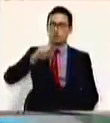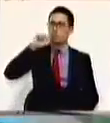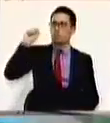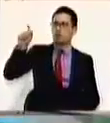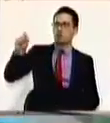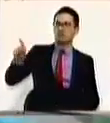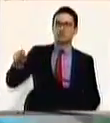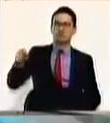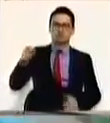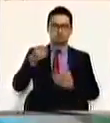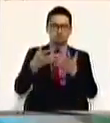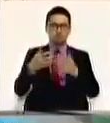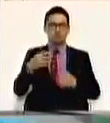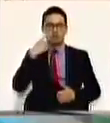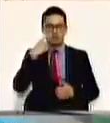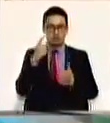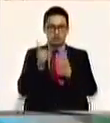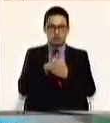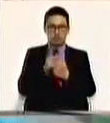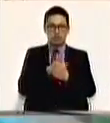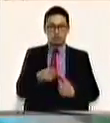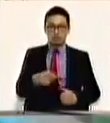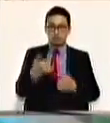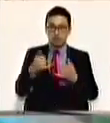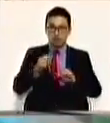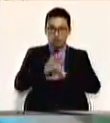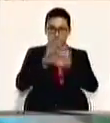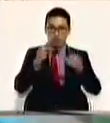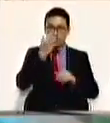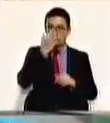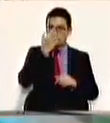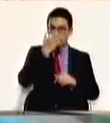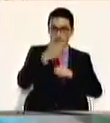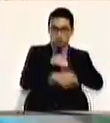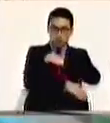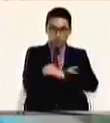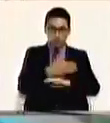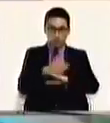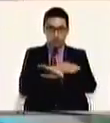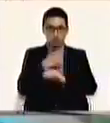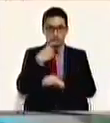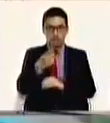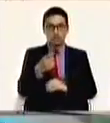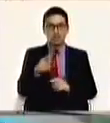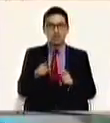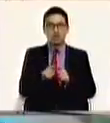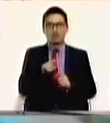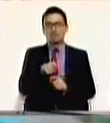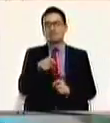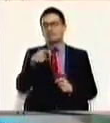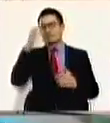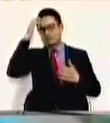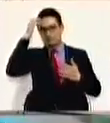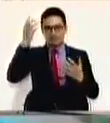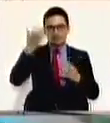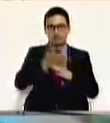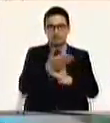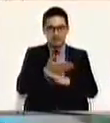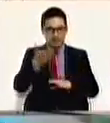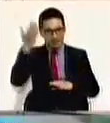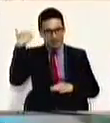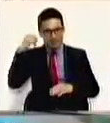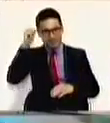Uno, ¿está claro que la orientación del ministro, cuando dijo que se trataba de un chicharrón, ya lo